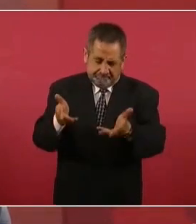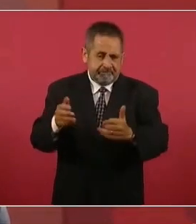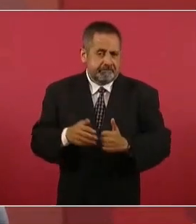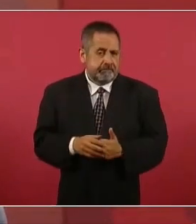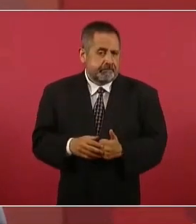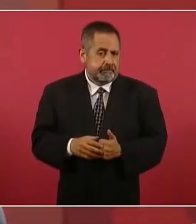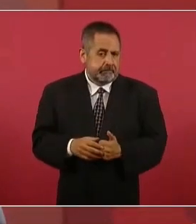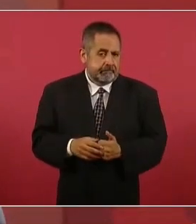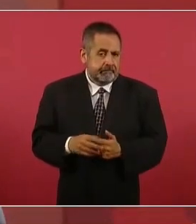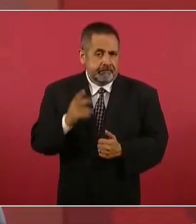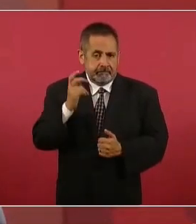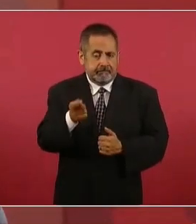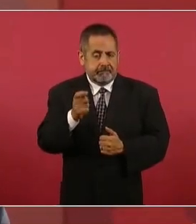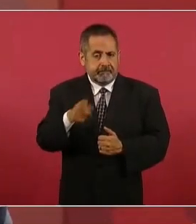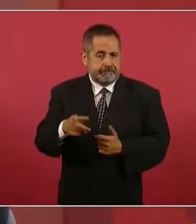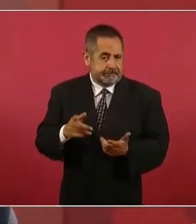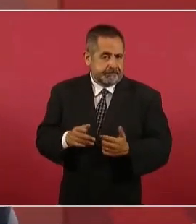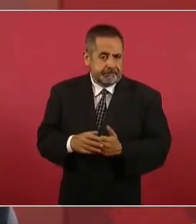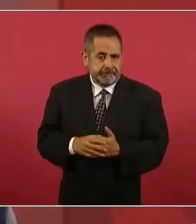cambiar